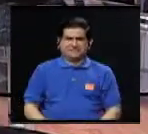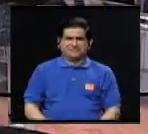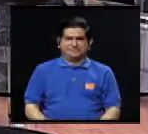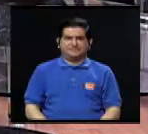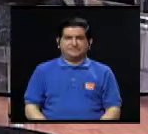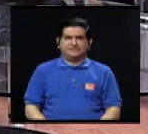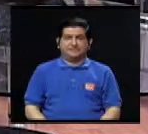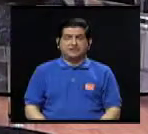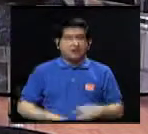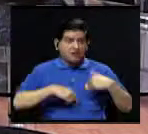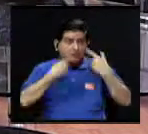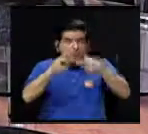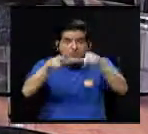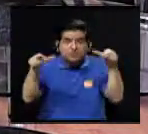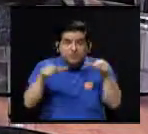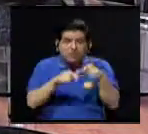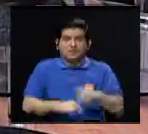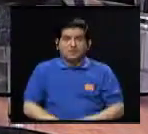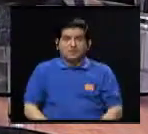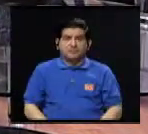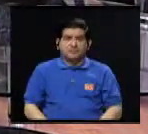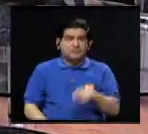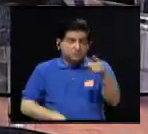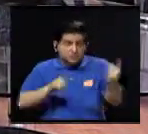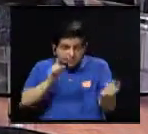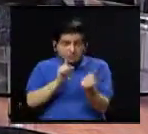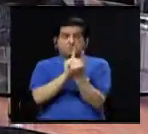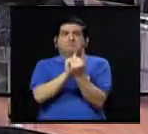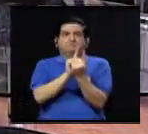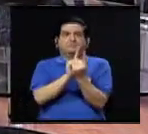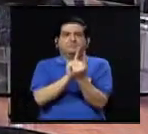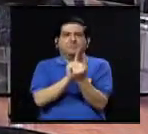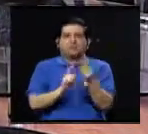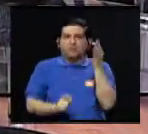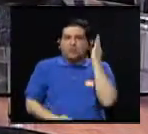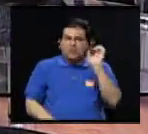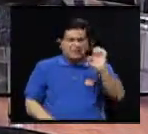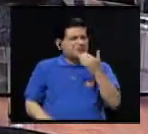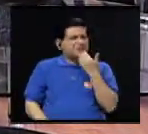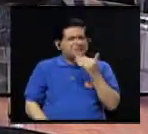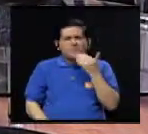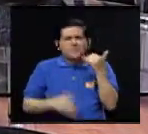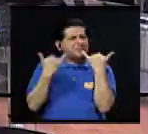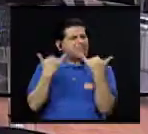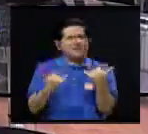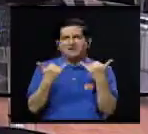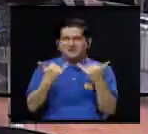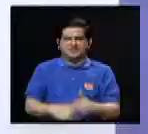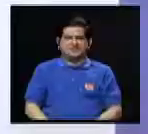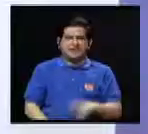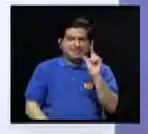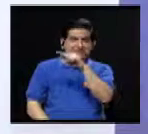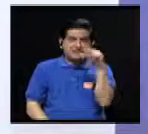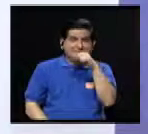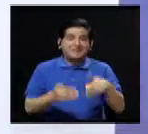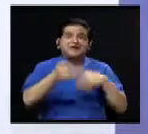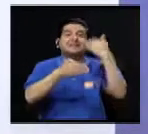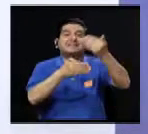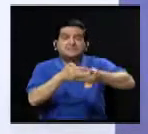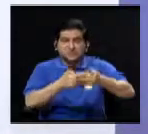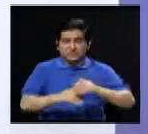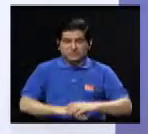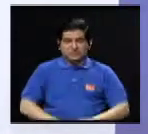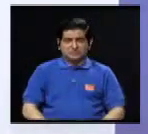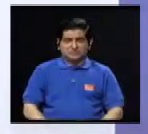cuando llegamos allá y ellas se toparon con Doña Esperanza, estaba muy mal ya. 3 semanas después.